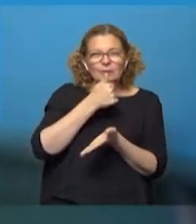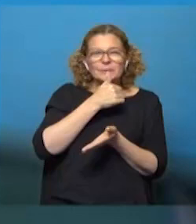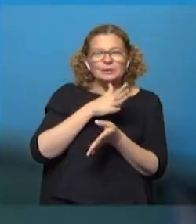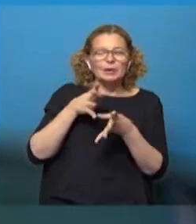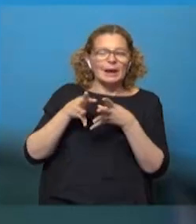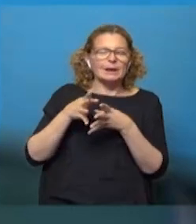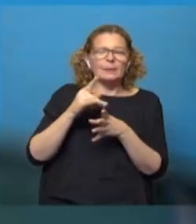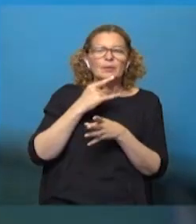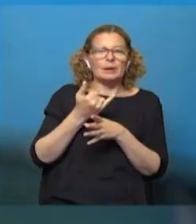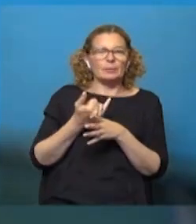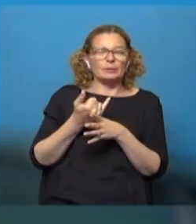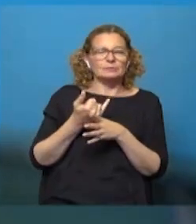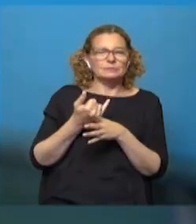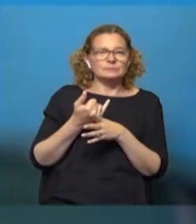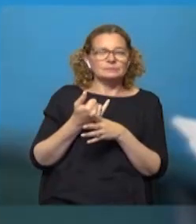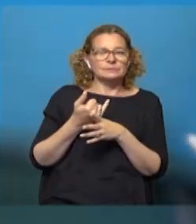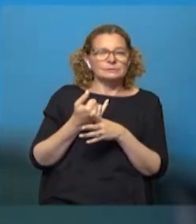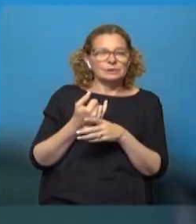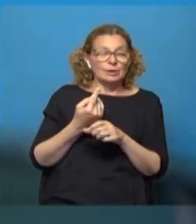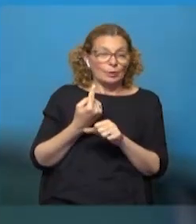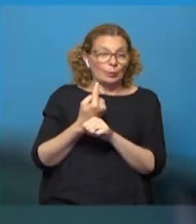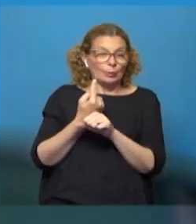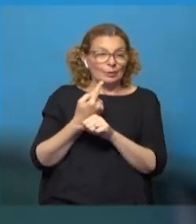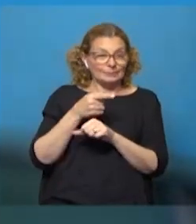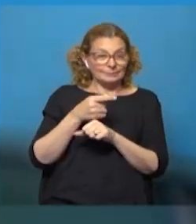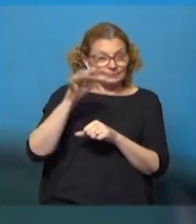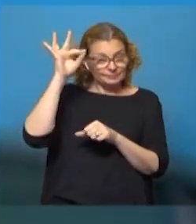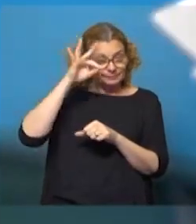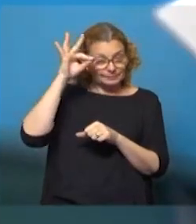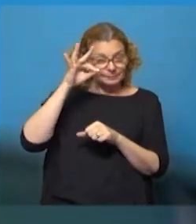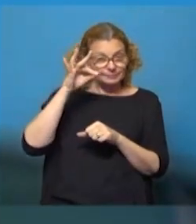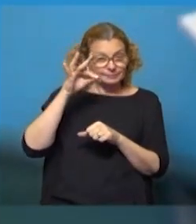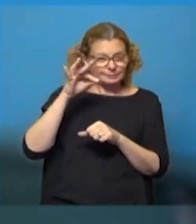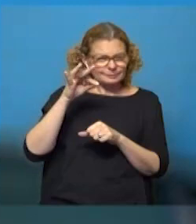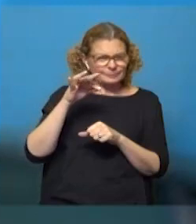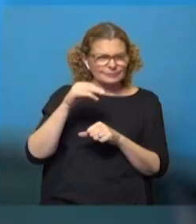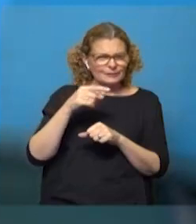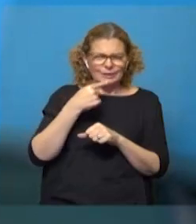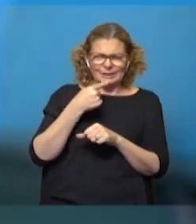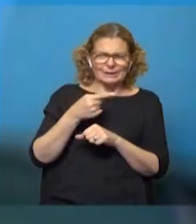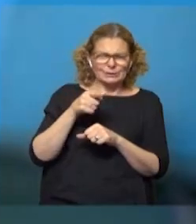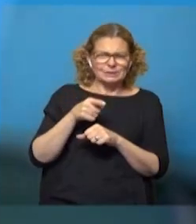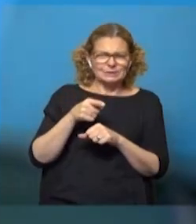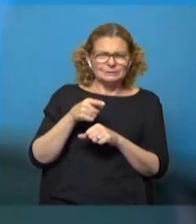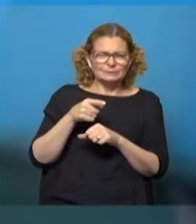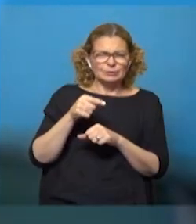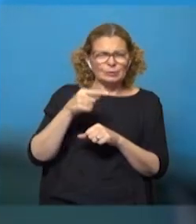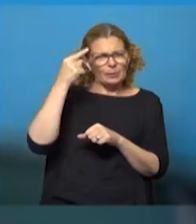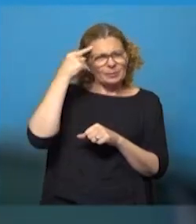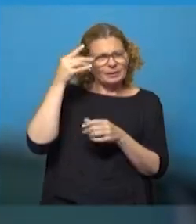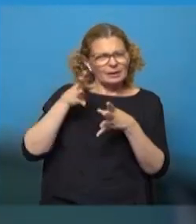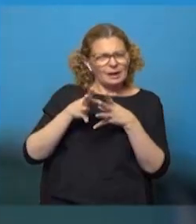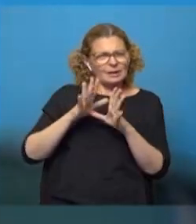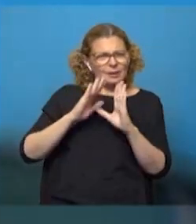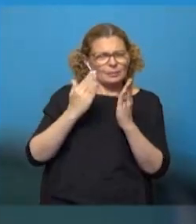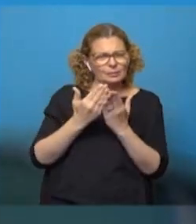de la guerra este y uno de esos ingleses de bastante ácidos comentó este uno cree que es la Guerra Mundial